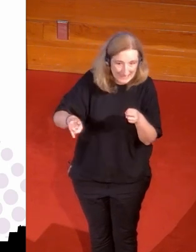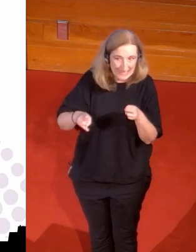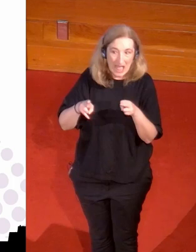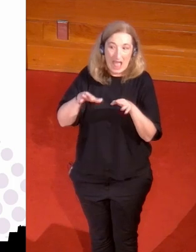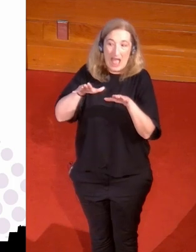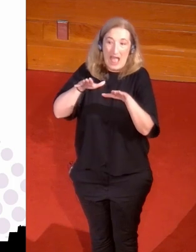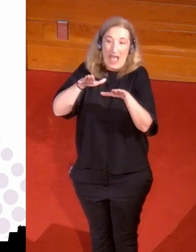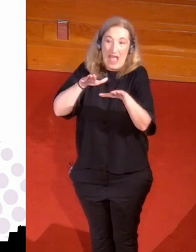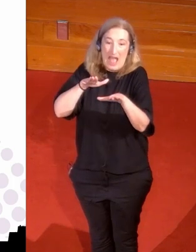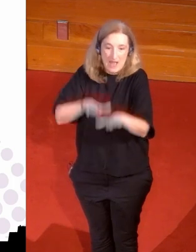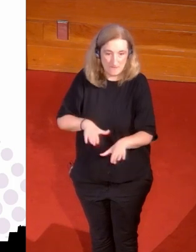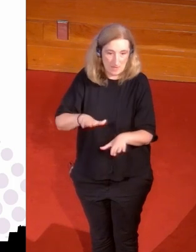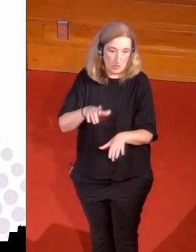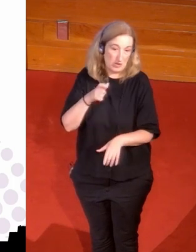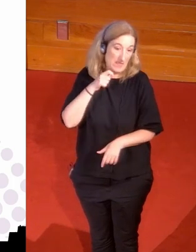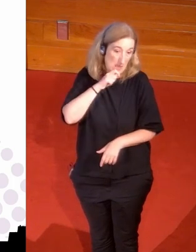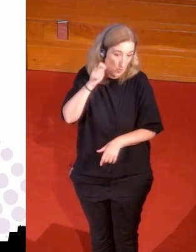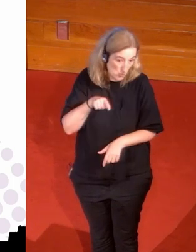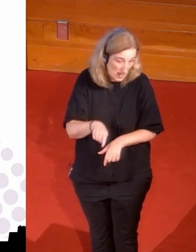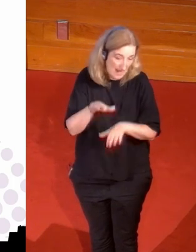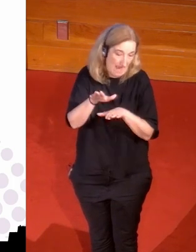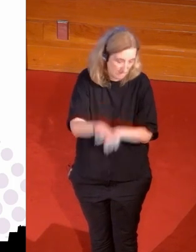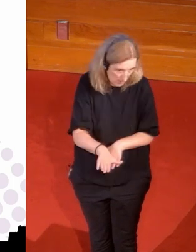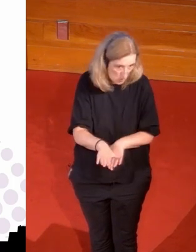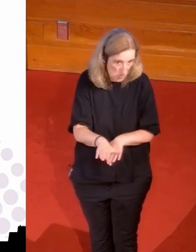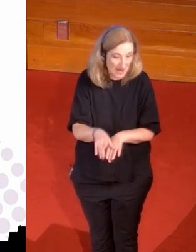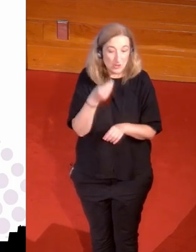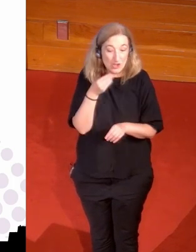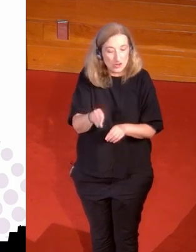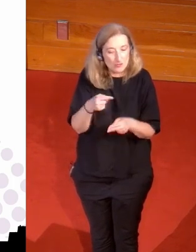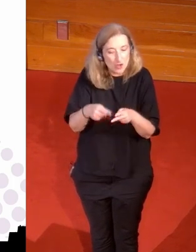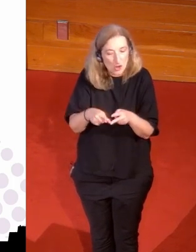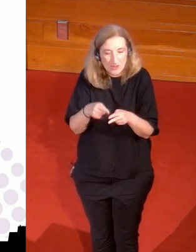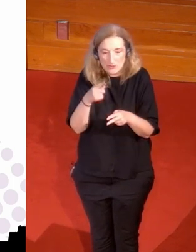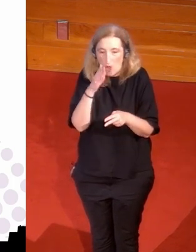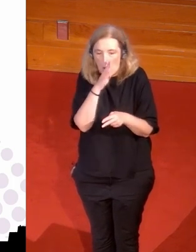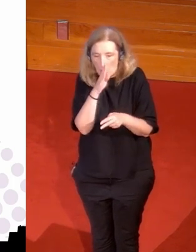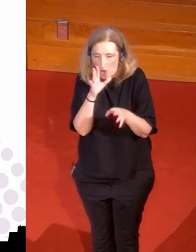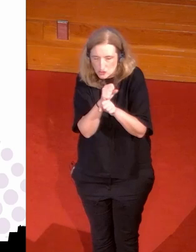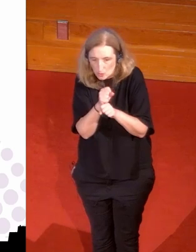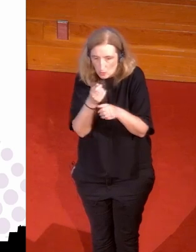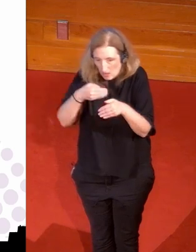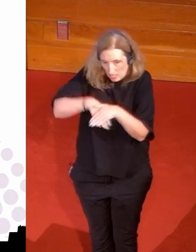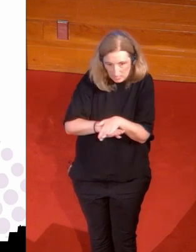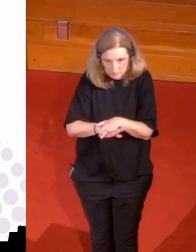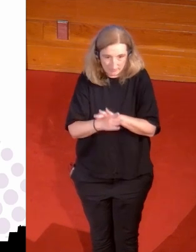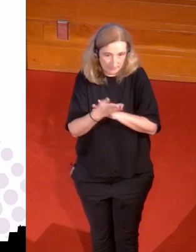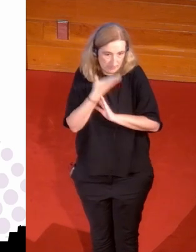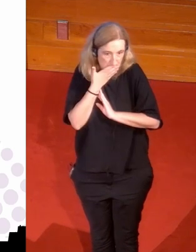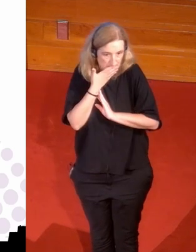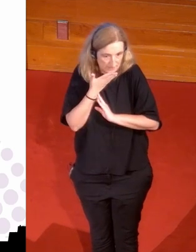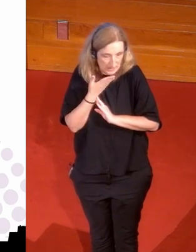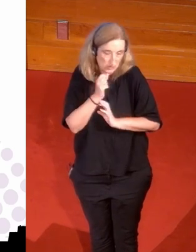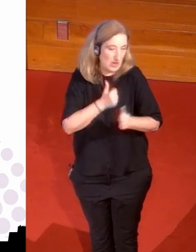estar con el invadido y no con El Invasor Y entonces como que hay que hay una máxima O sea que lo